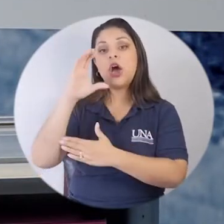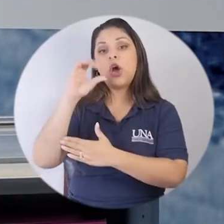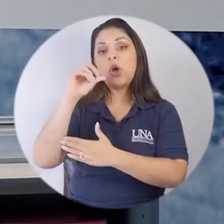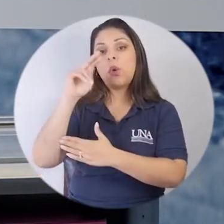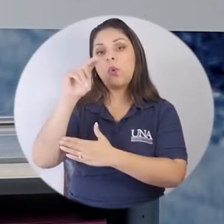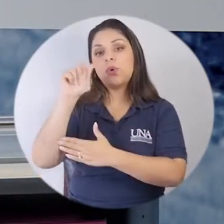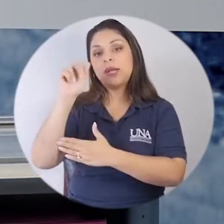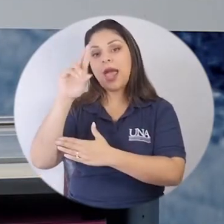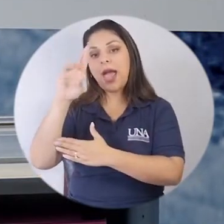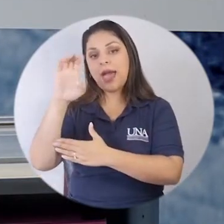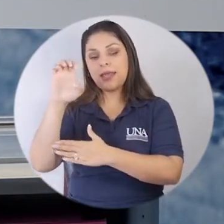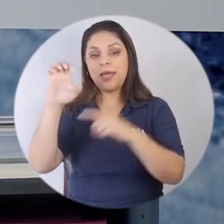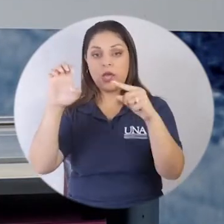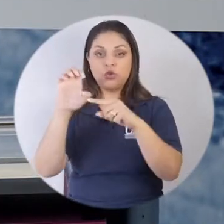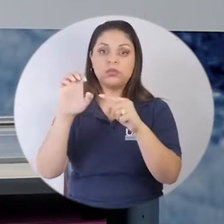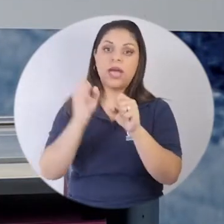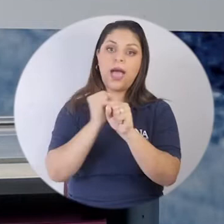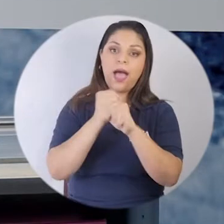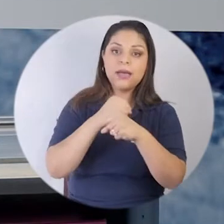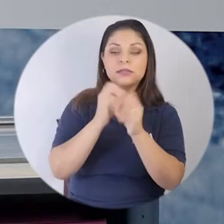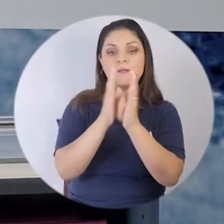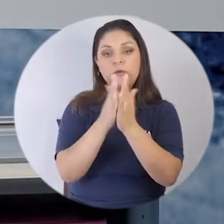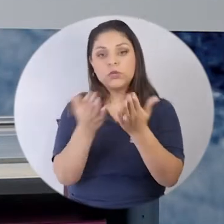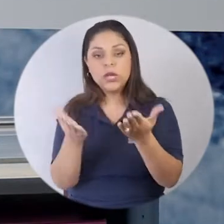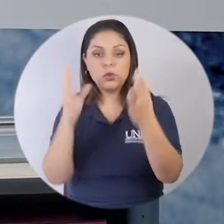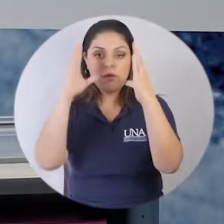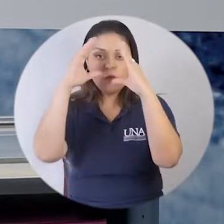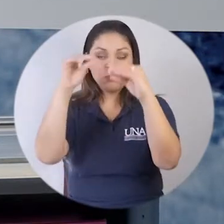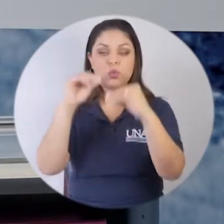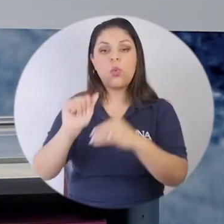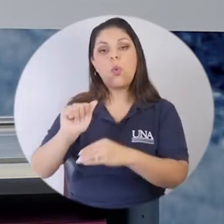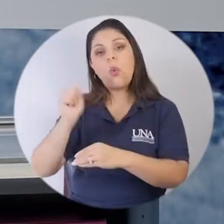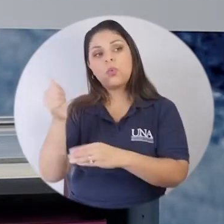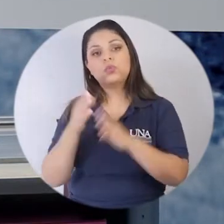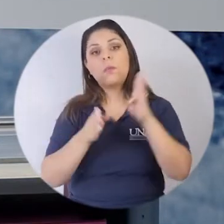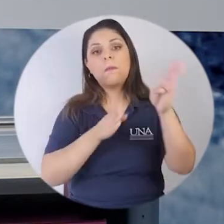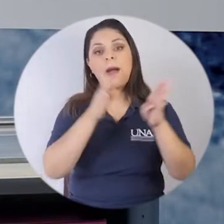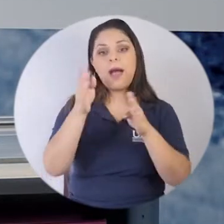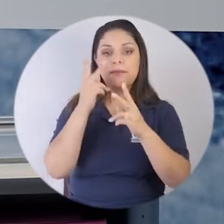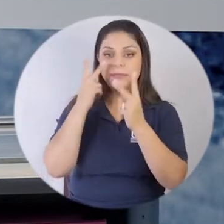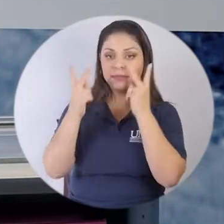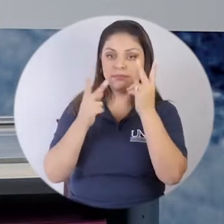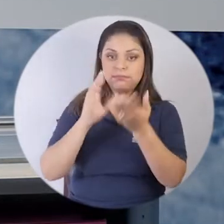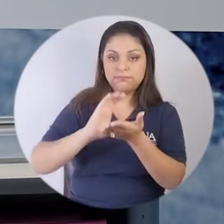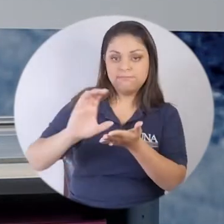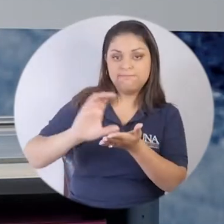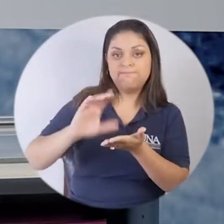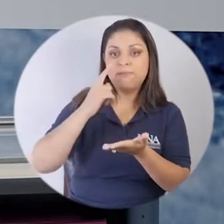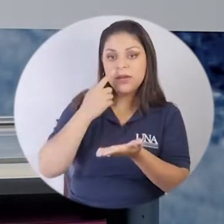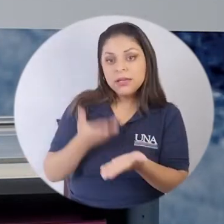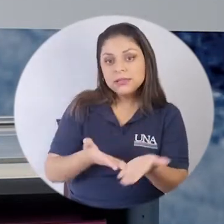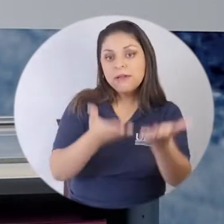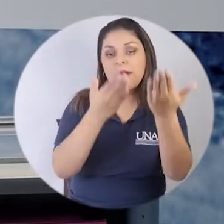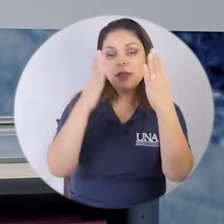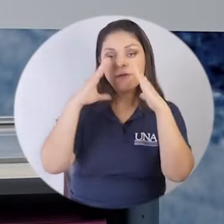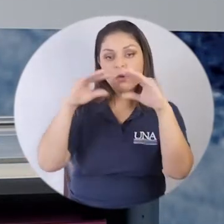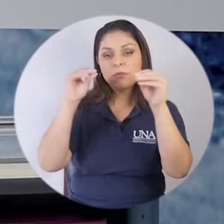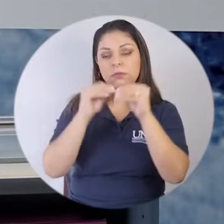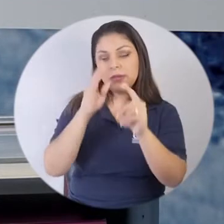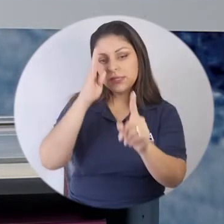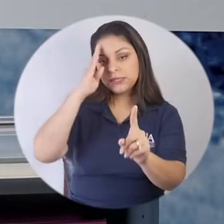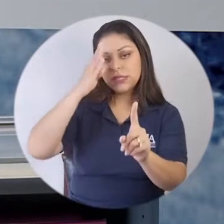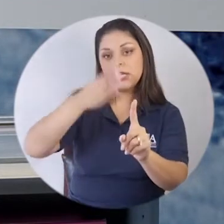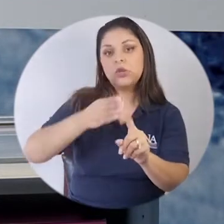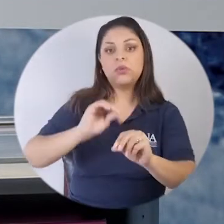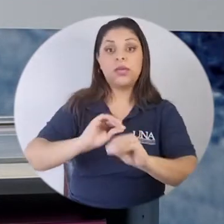del CONARE, ¿verdad? Unas se encargan de los folletos y de la información, otros son los que hacen visitas a colegios para llevar esa información de